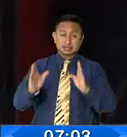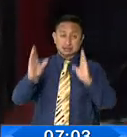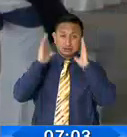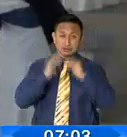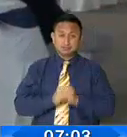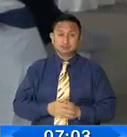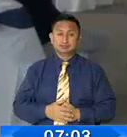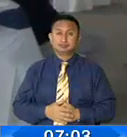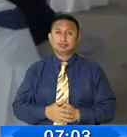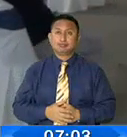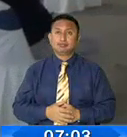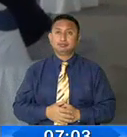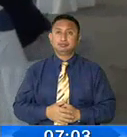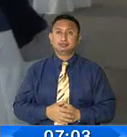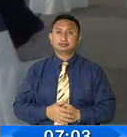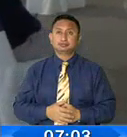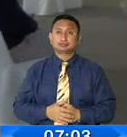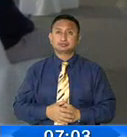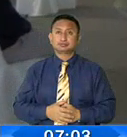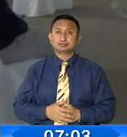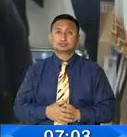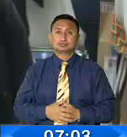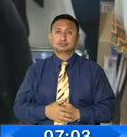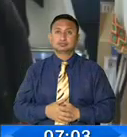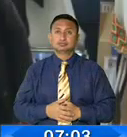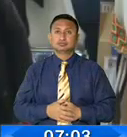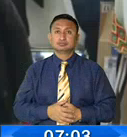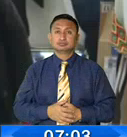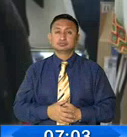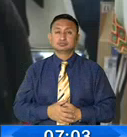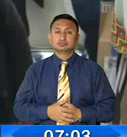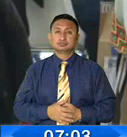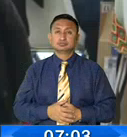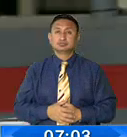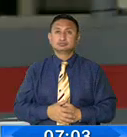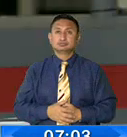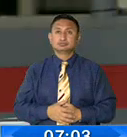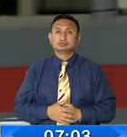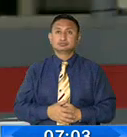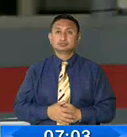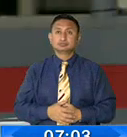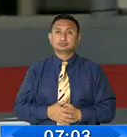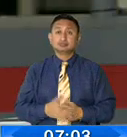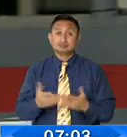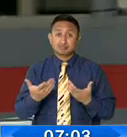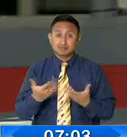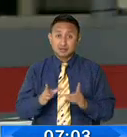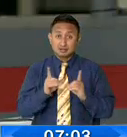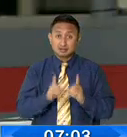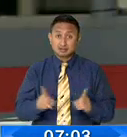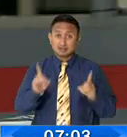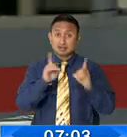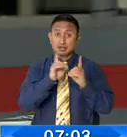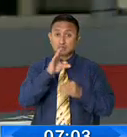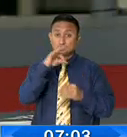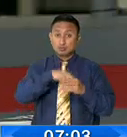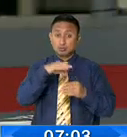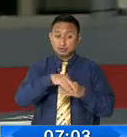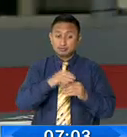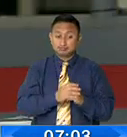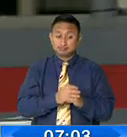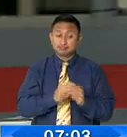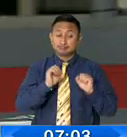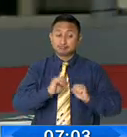intereses. En Quito informó Álvaro Terán. Y tras los resultados de elecciones presidenciales, bloques legislativos llaman